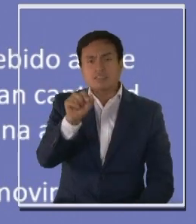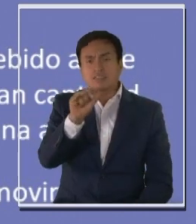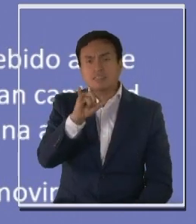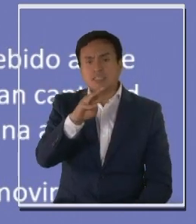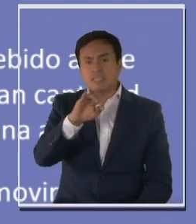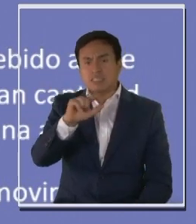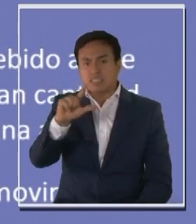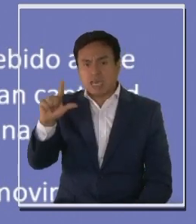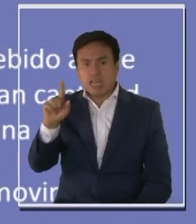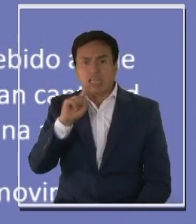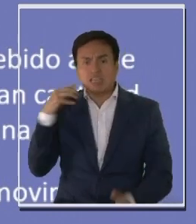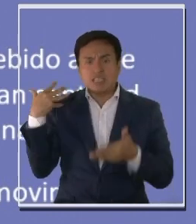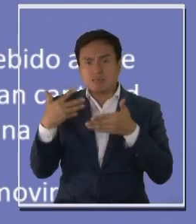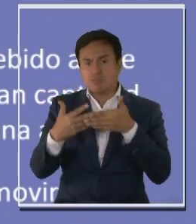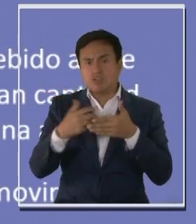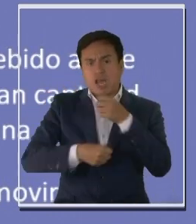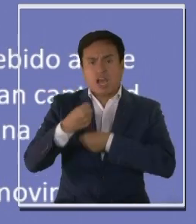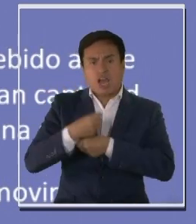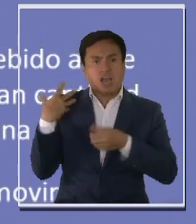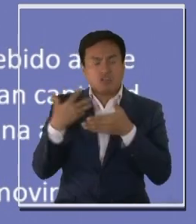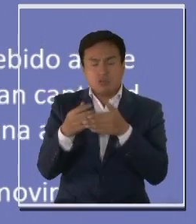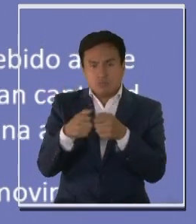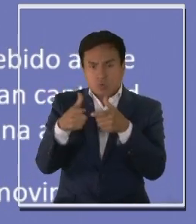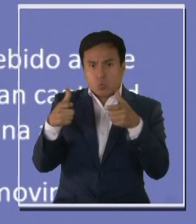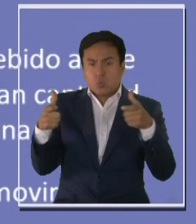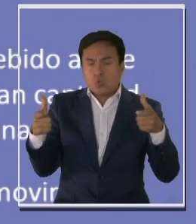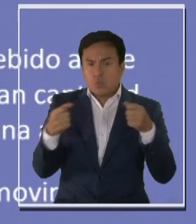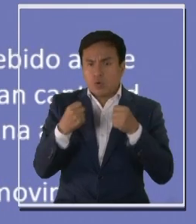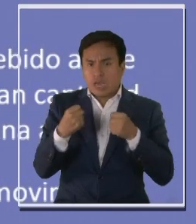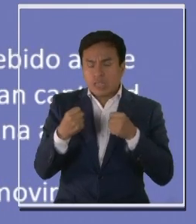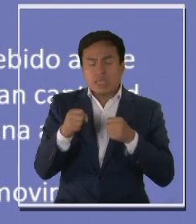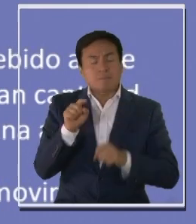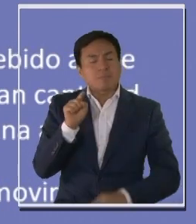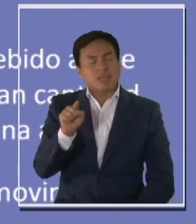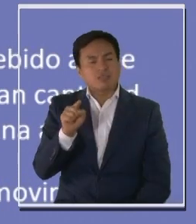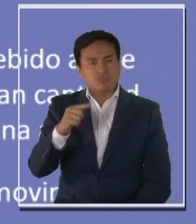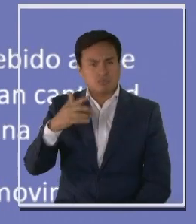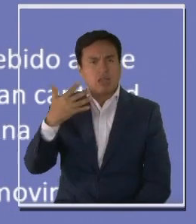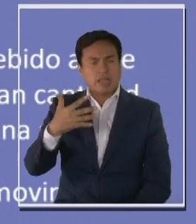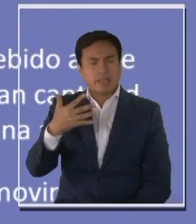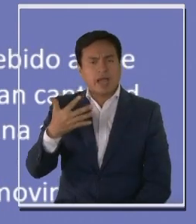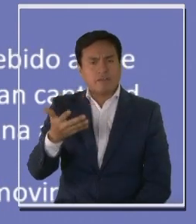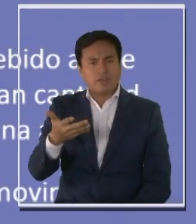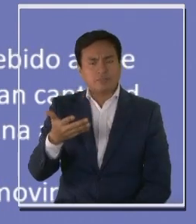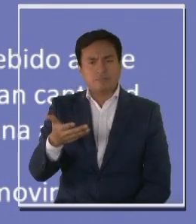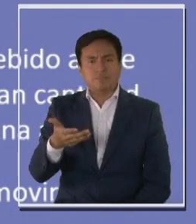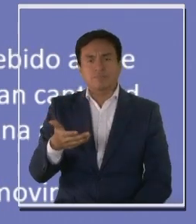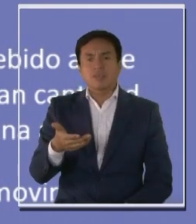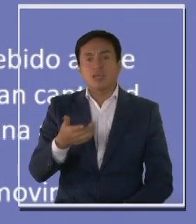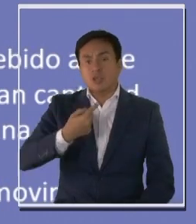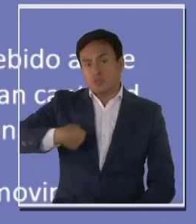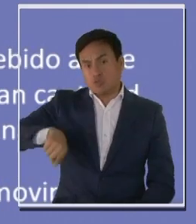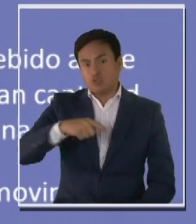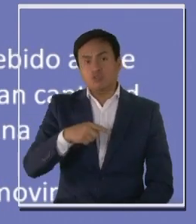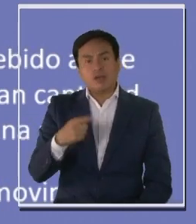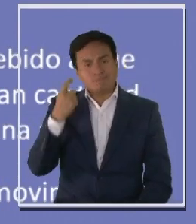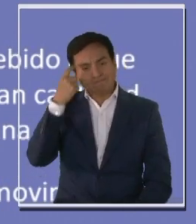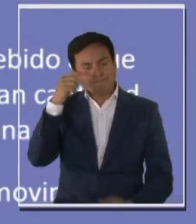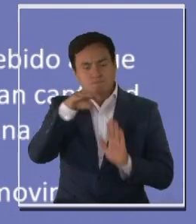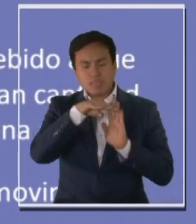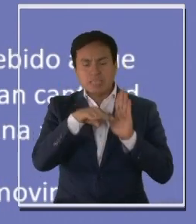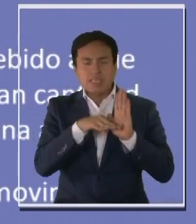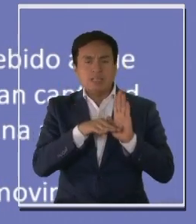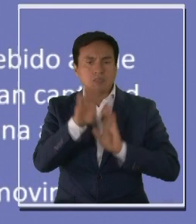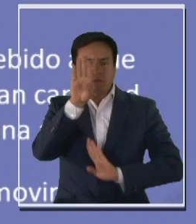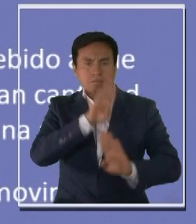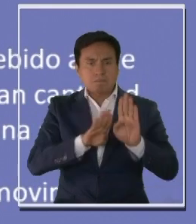que hemos tenido en los últimos años y eso es clave para poder tomar estas medidas